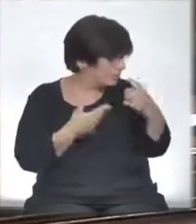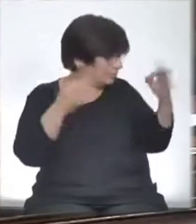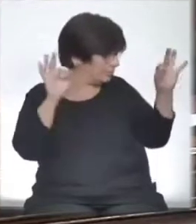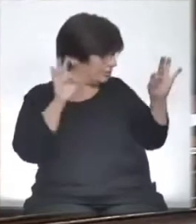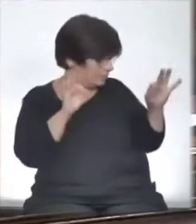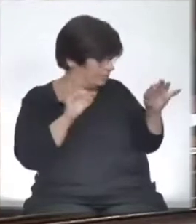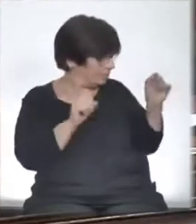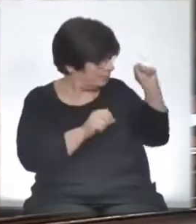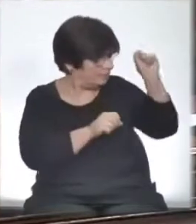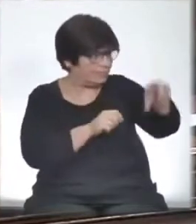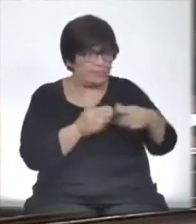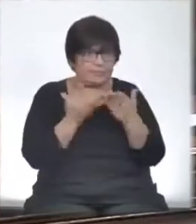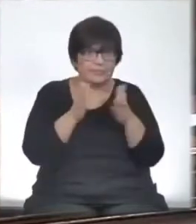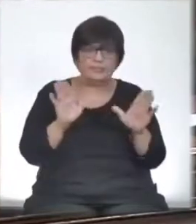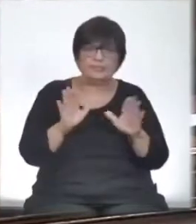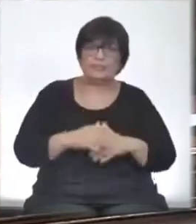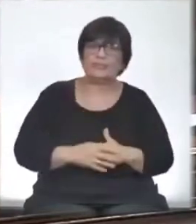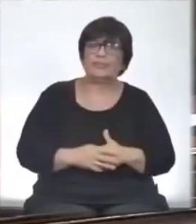piedra.